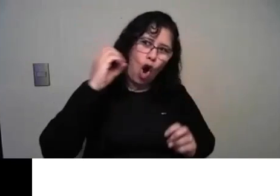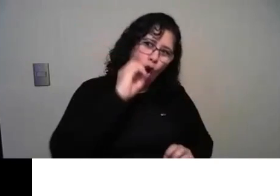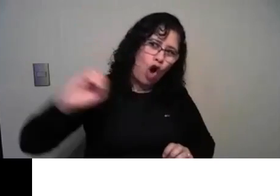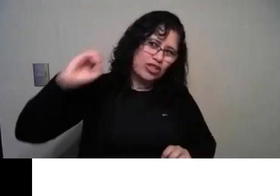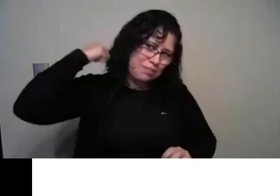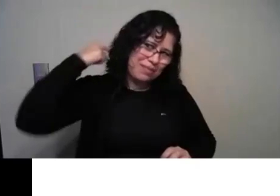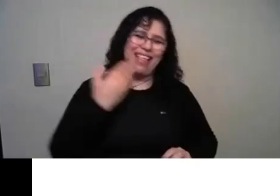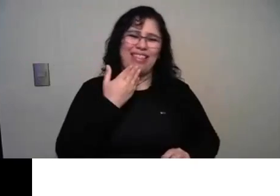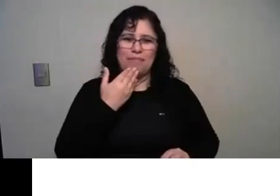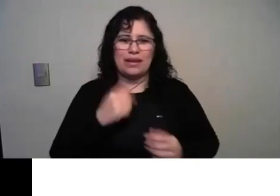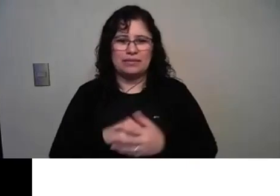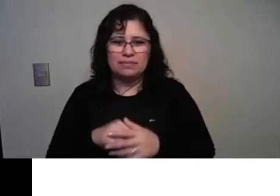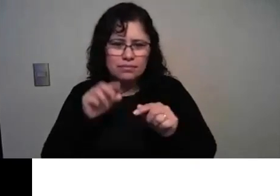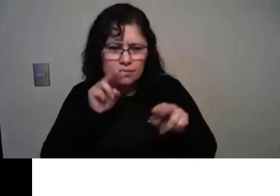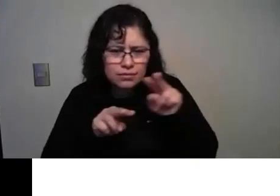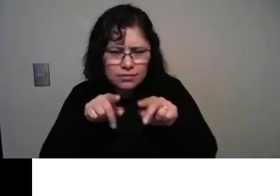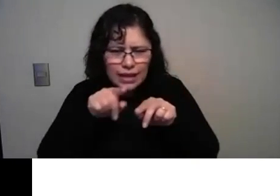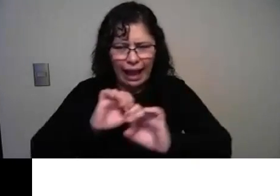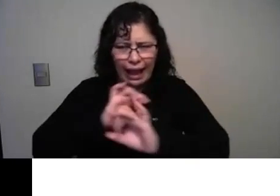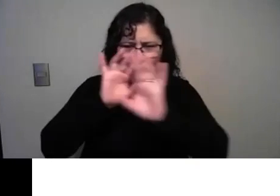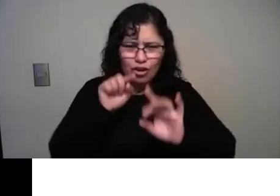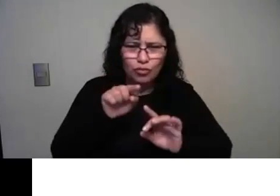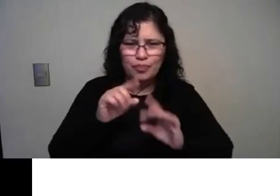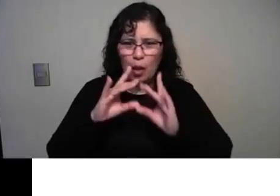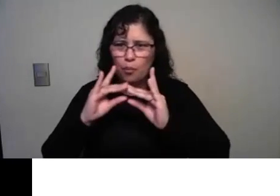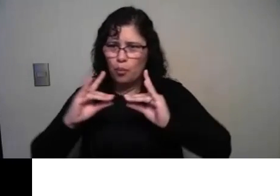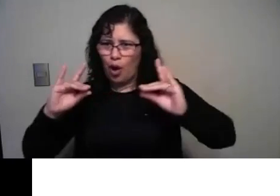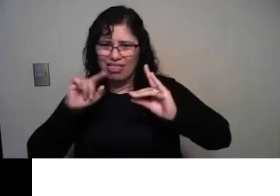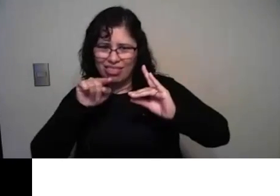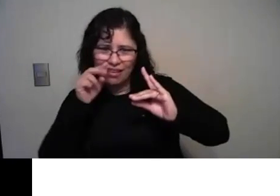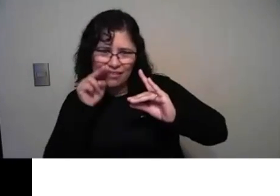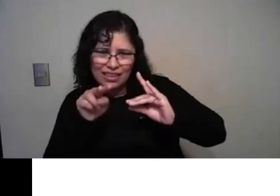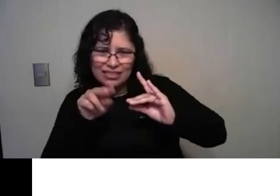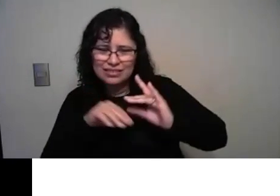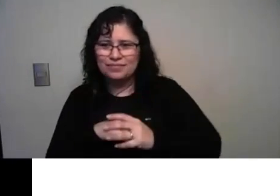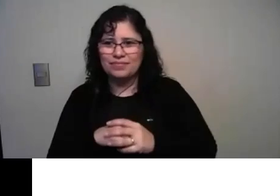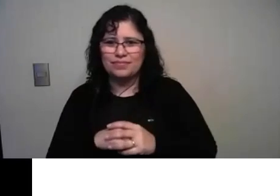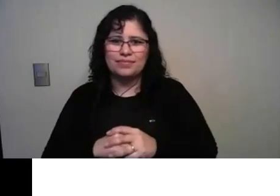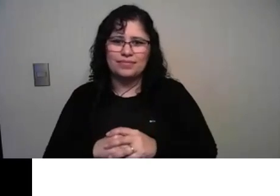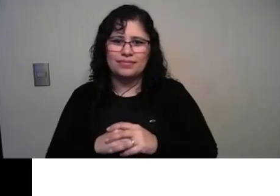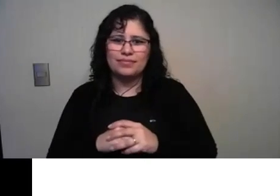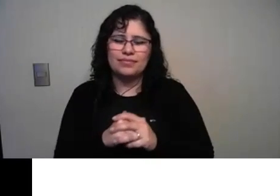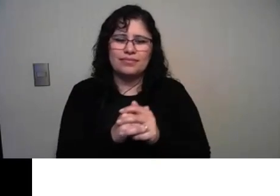tractografía. Aquí observamos muy claramente lo que es el puente, y el puente es